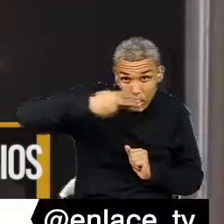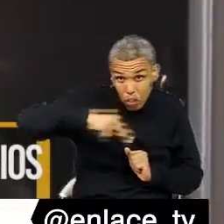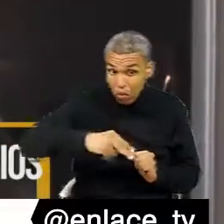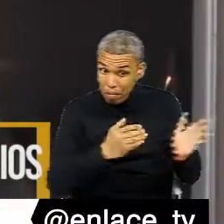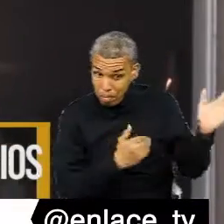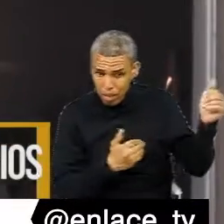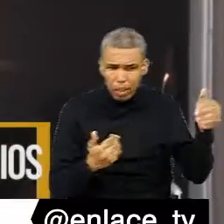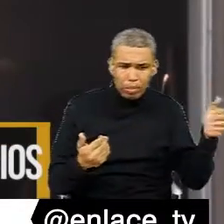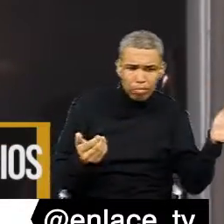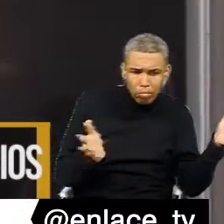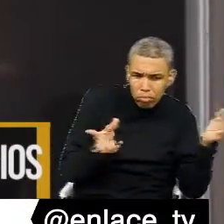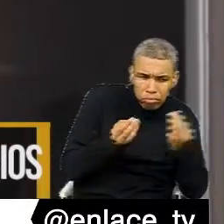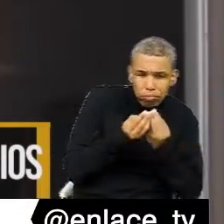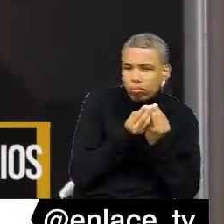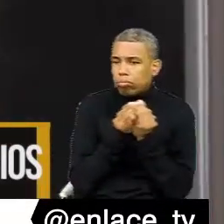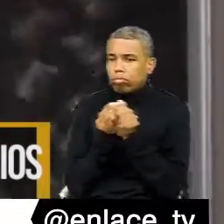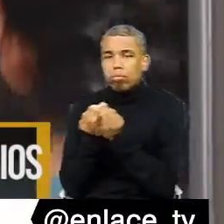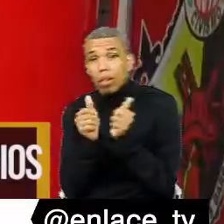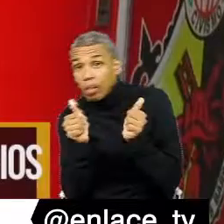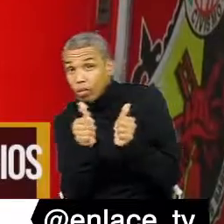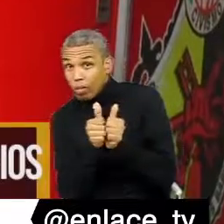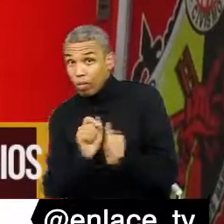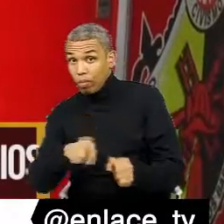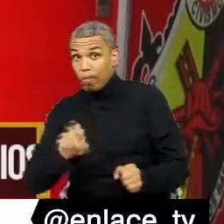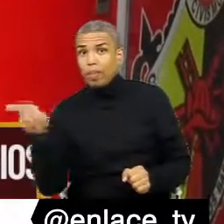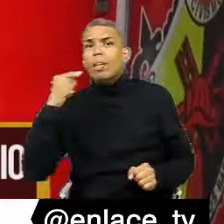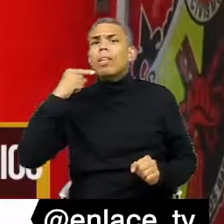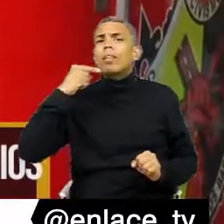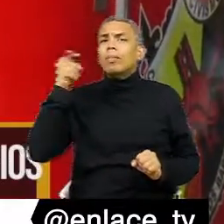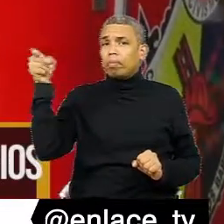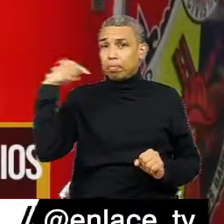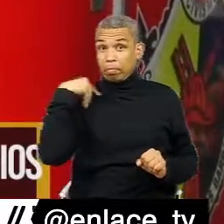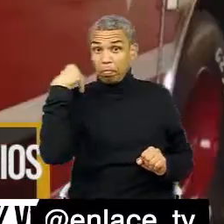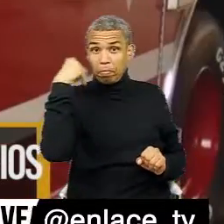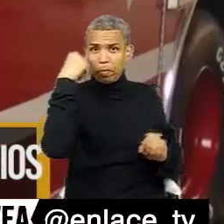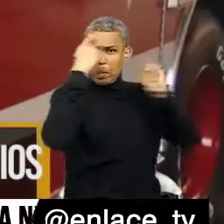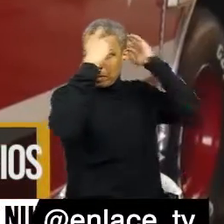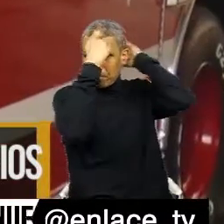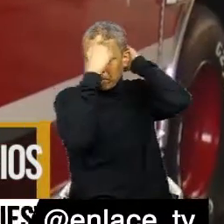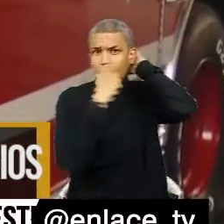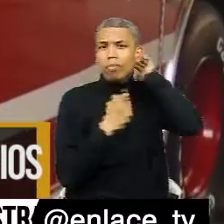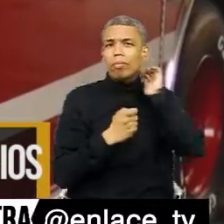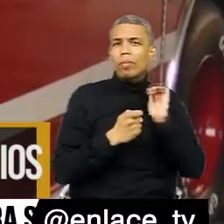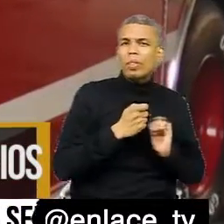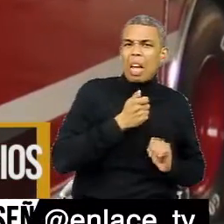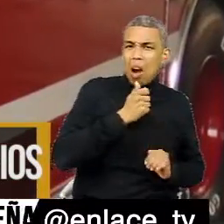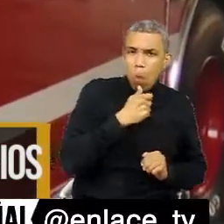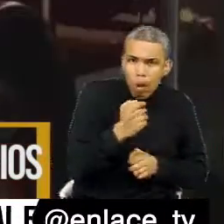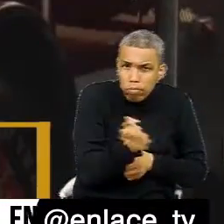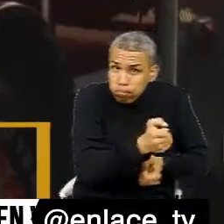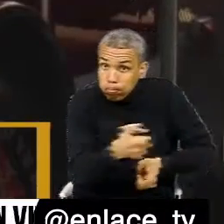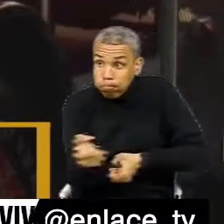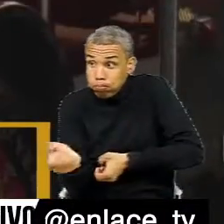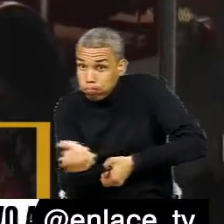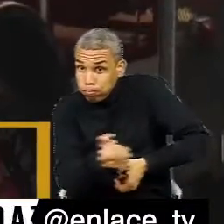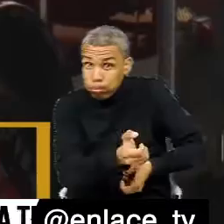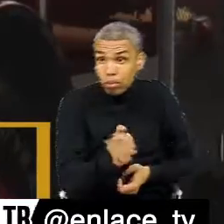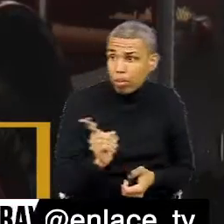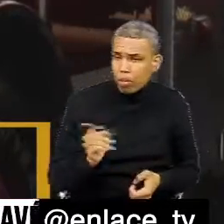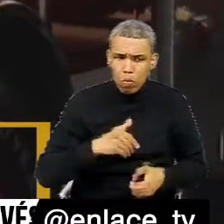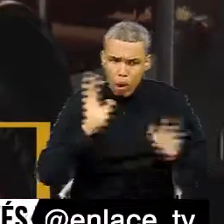es muy fácil, ellos tienen nos dan esta oportunidad de venir a compartir con nuestros niños, les muestran su trabajo y así como estos